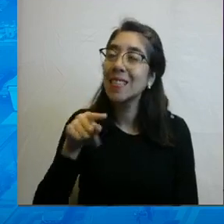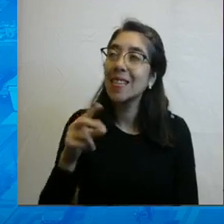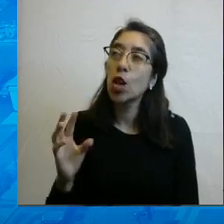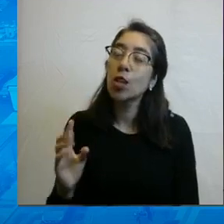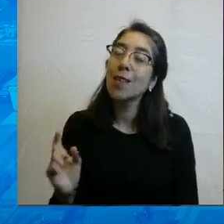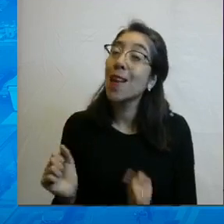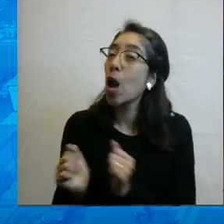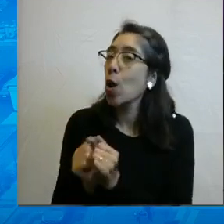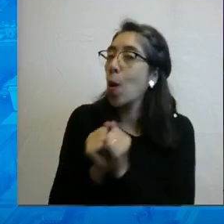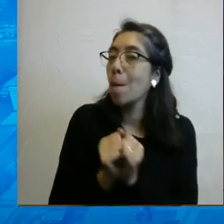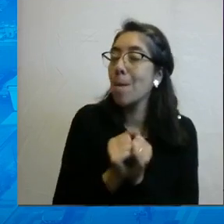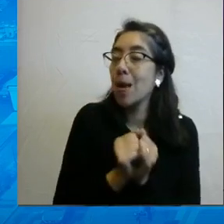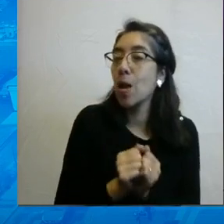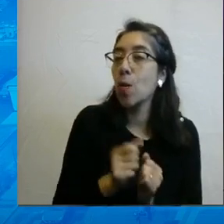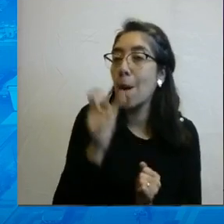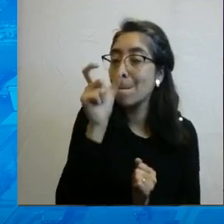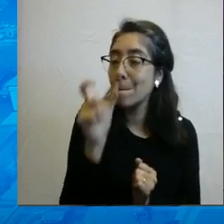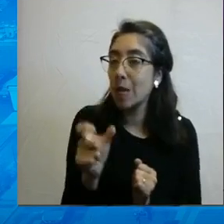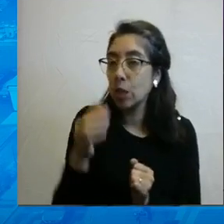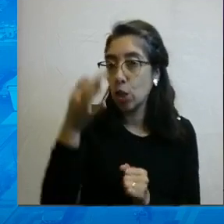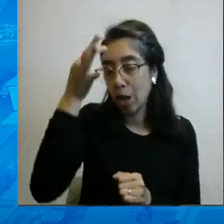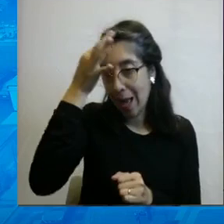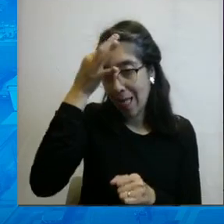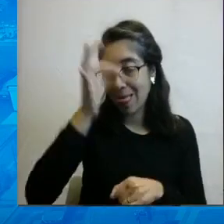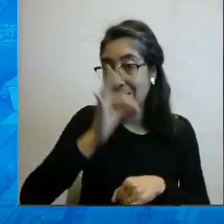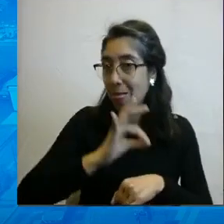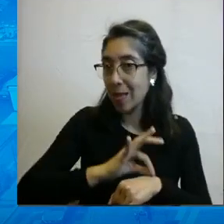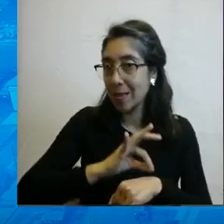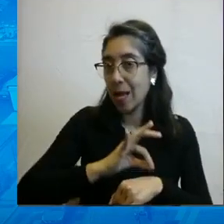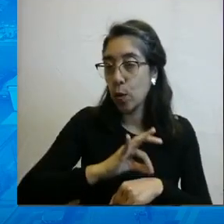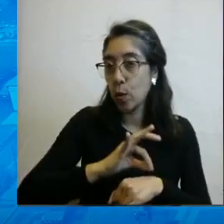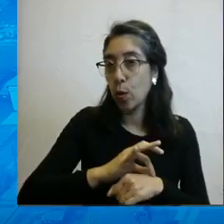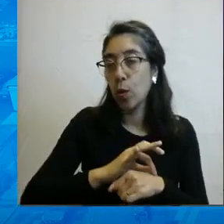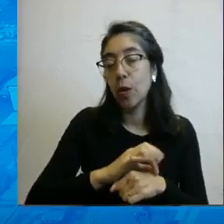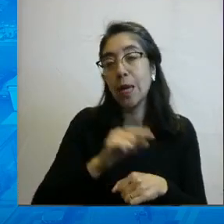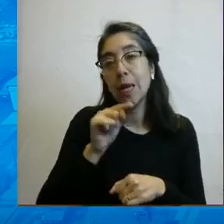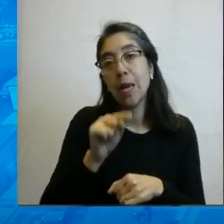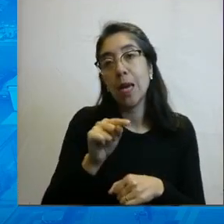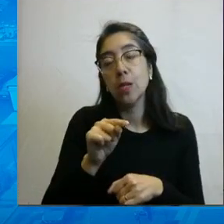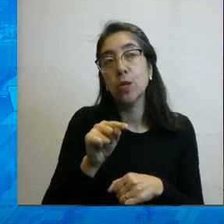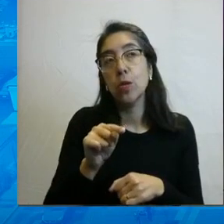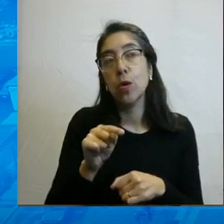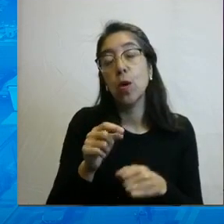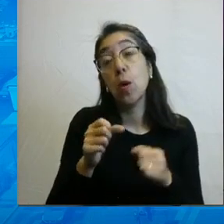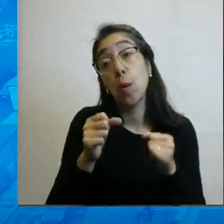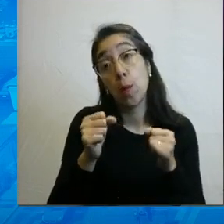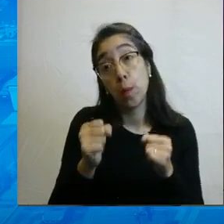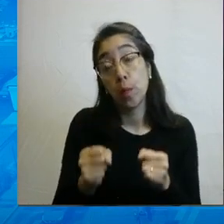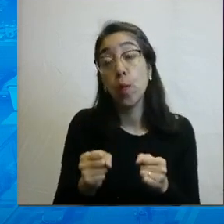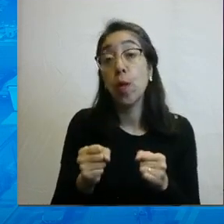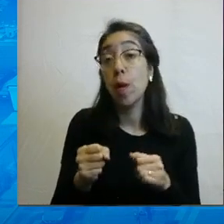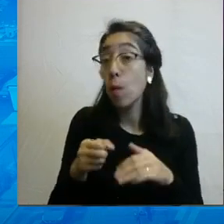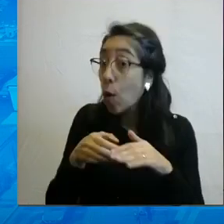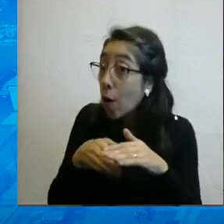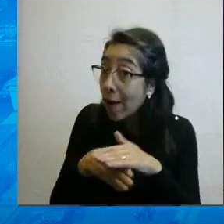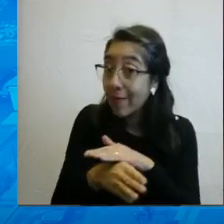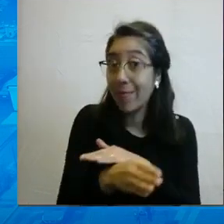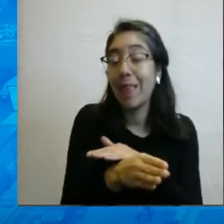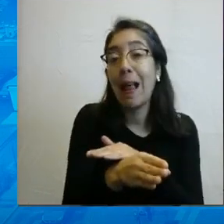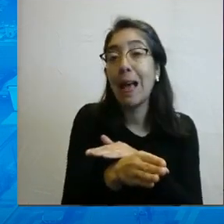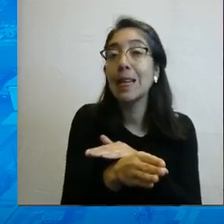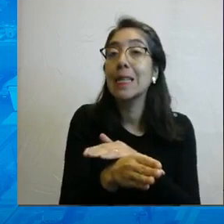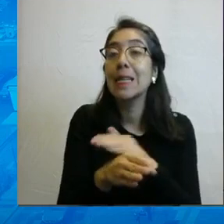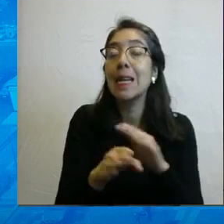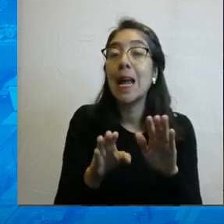las condiciones que no son salubres para poder habitar, y por tanto eso justifica al municipio poder ingresar a un terreno que es particular, que es